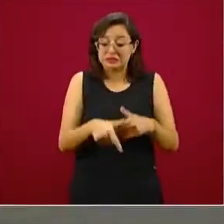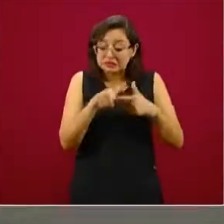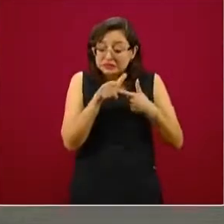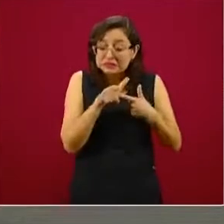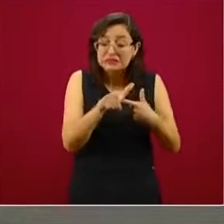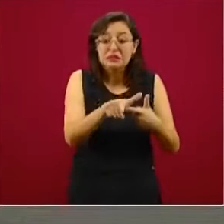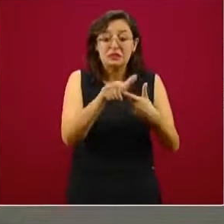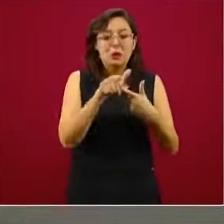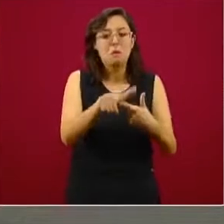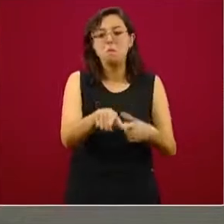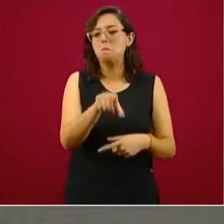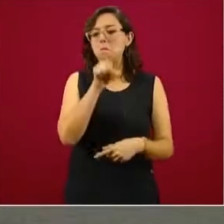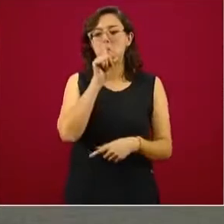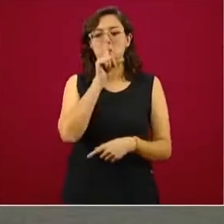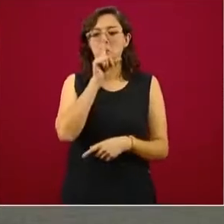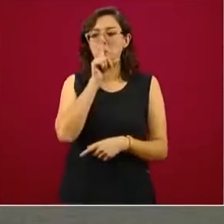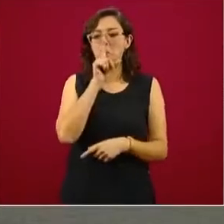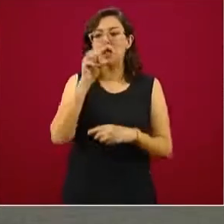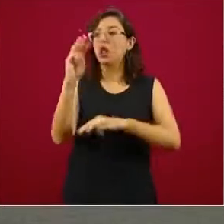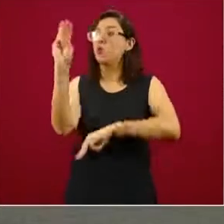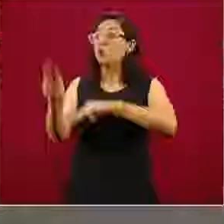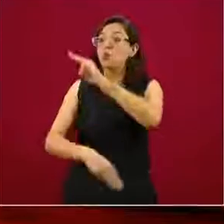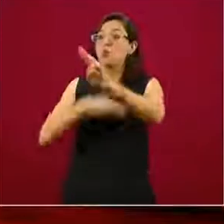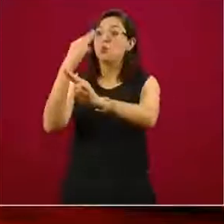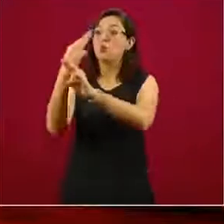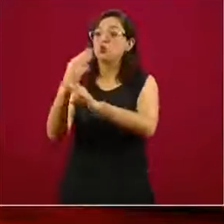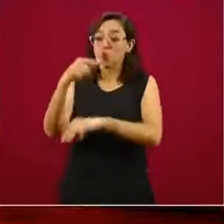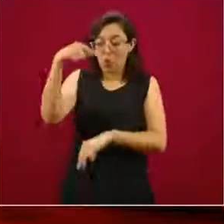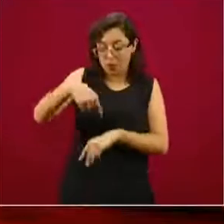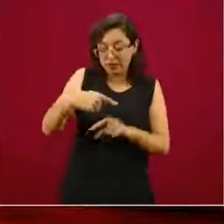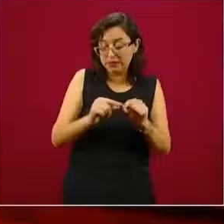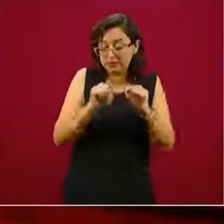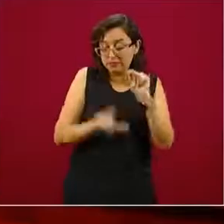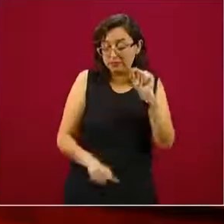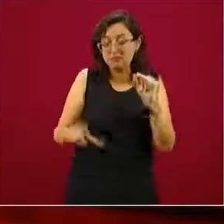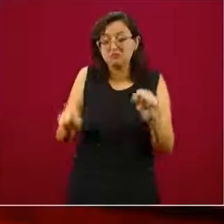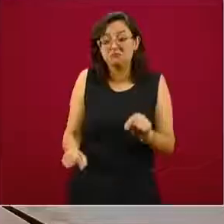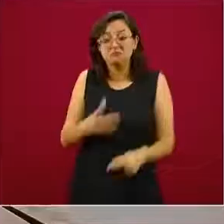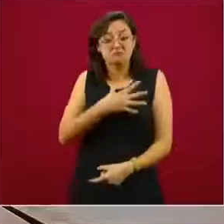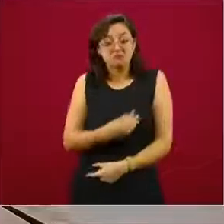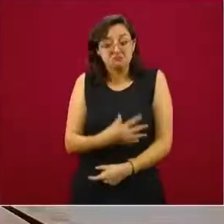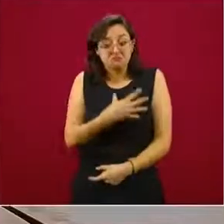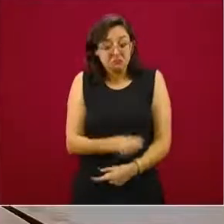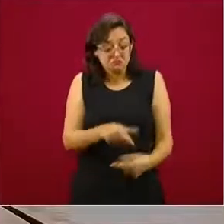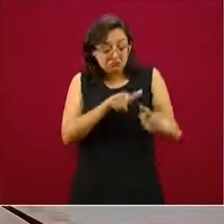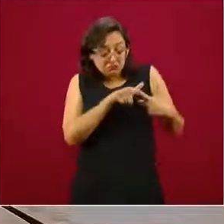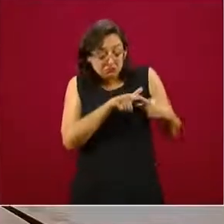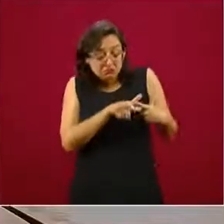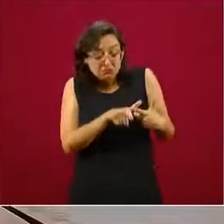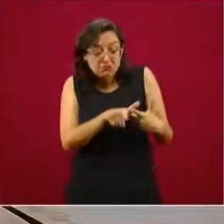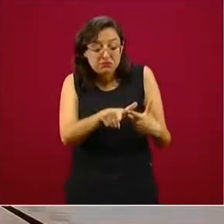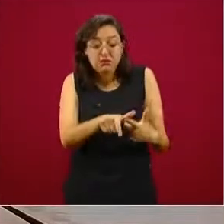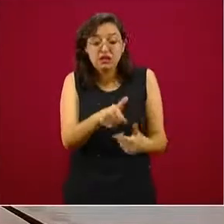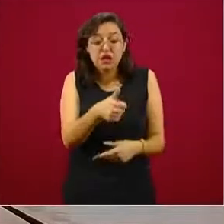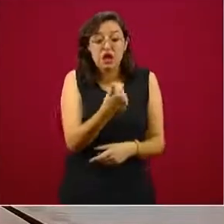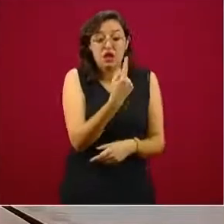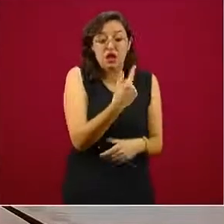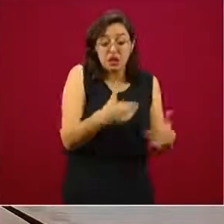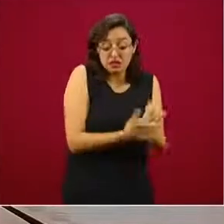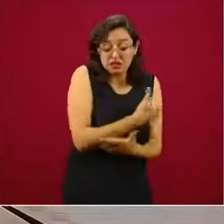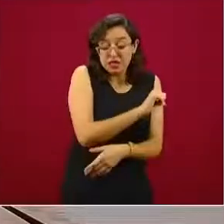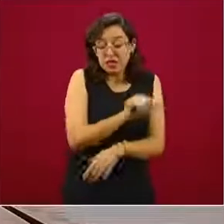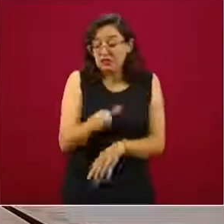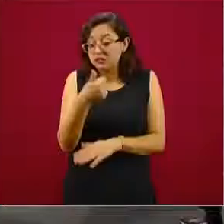materna. México en el mundo es de los países que menos logra sostener la lactancia materna exclusiva hasta los 6 meses